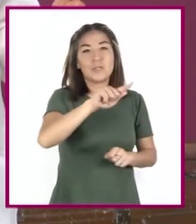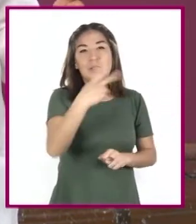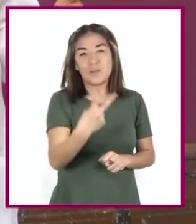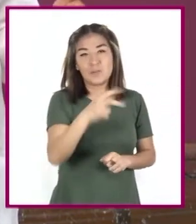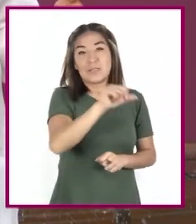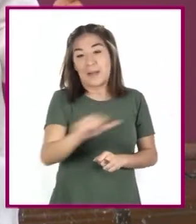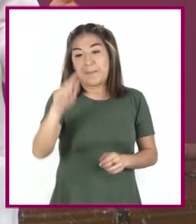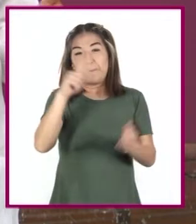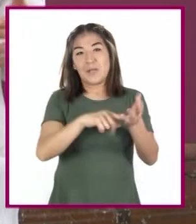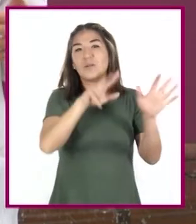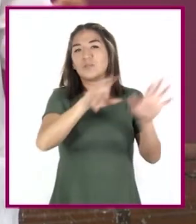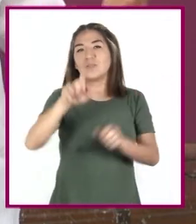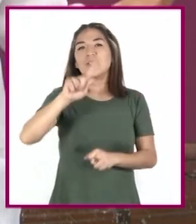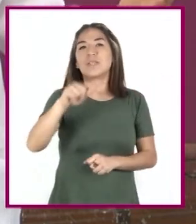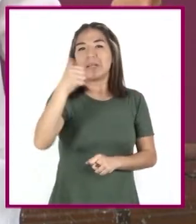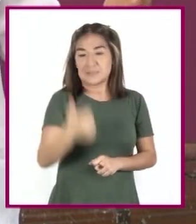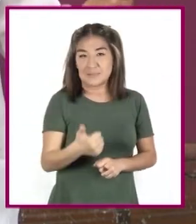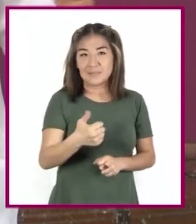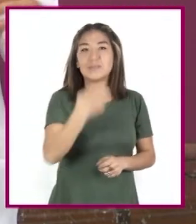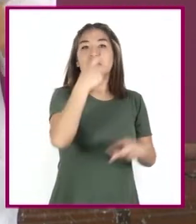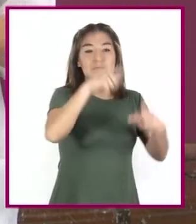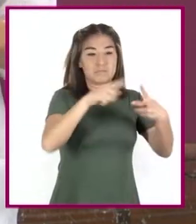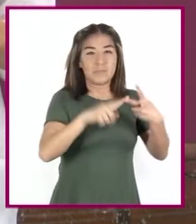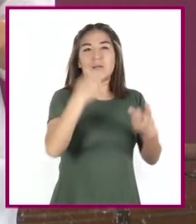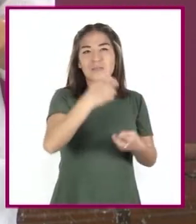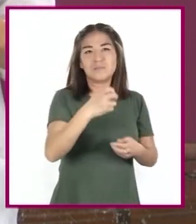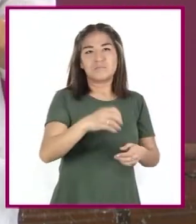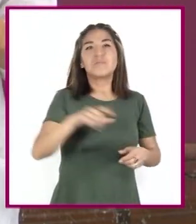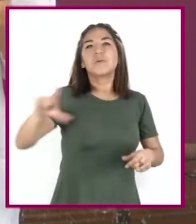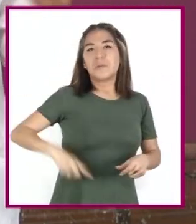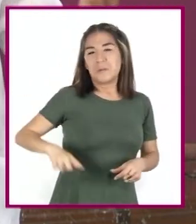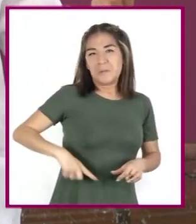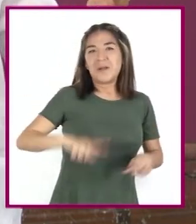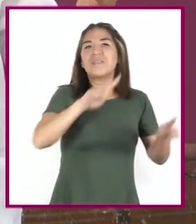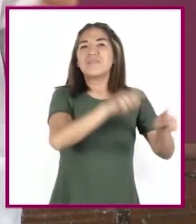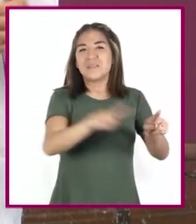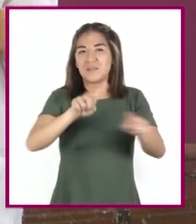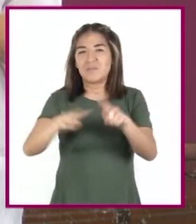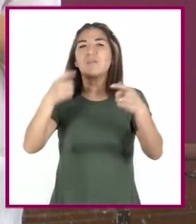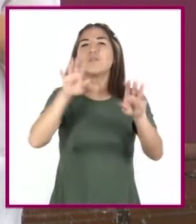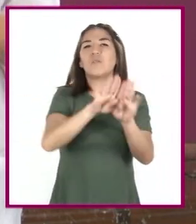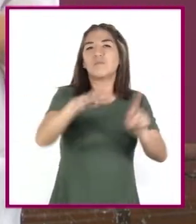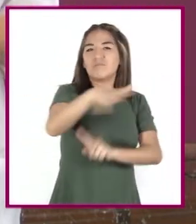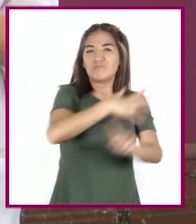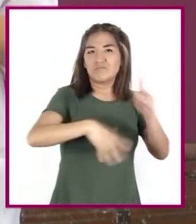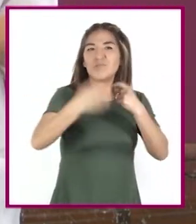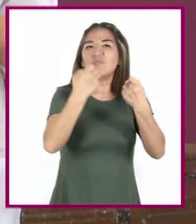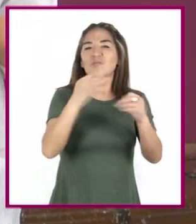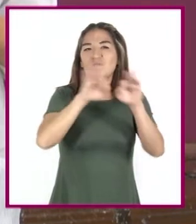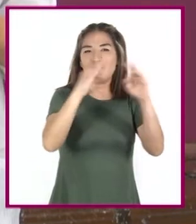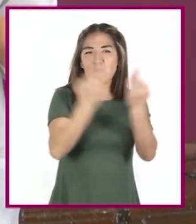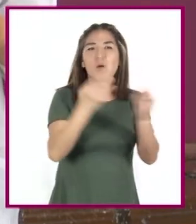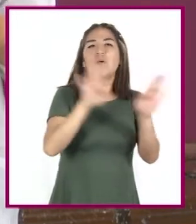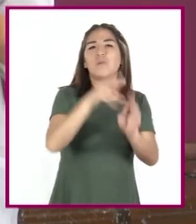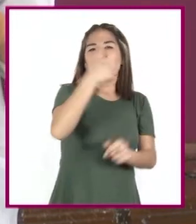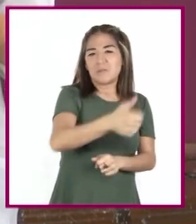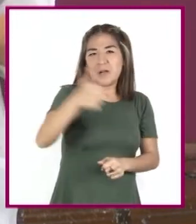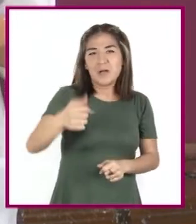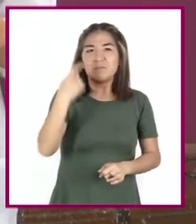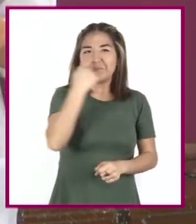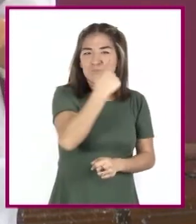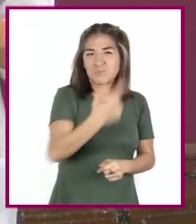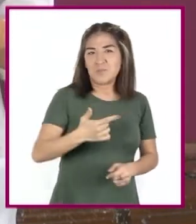1876 respectivamente, pudieron gobernar en diferentes contextos y desde sus particulares puntos de vista con